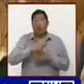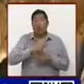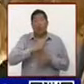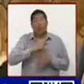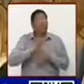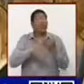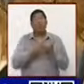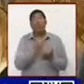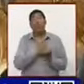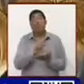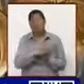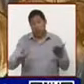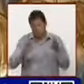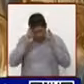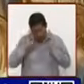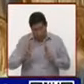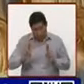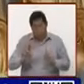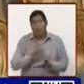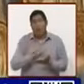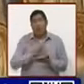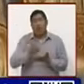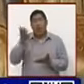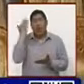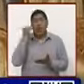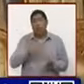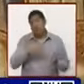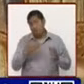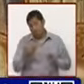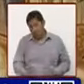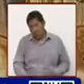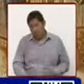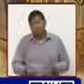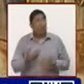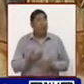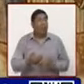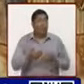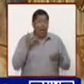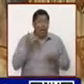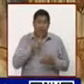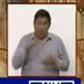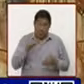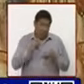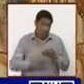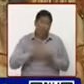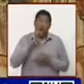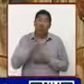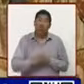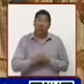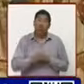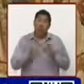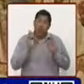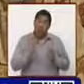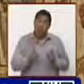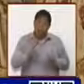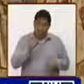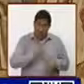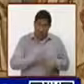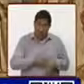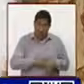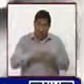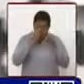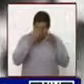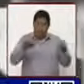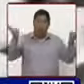los Santos para honrar a los santos y mártires. La noche anterior del 31 de octubre quedó en esa época